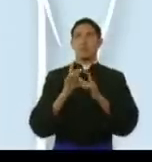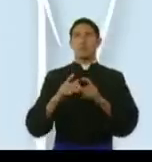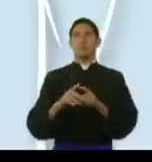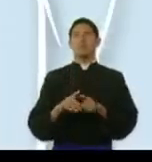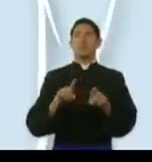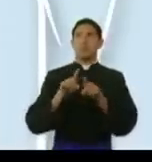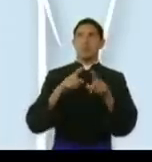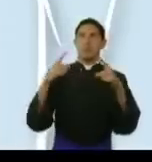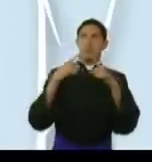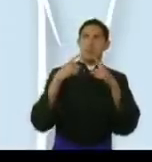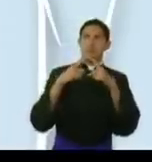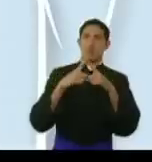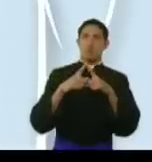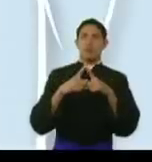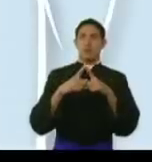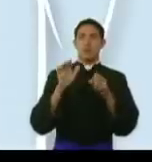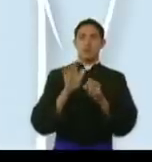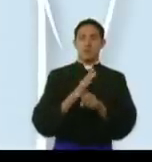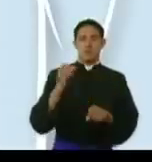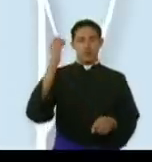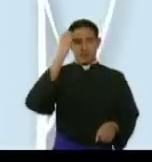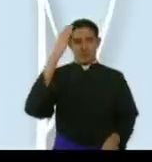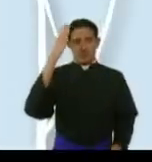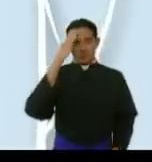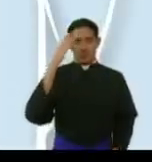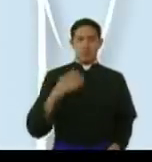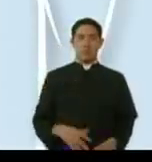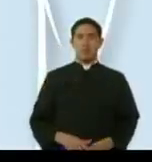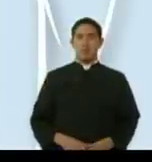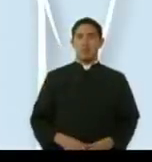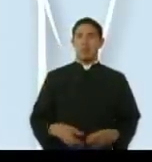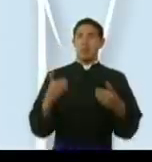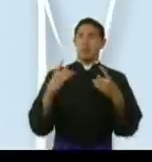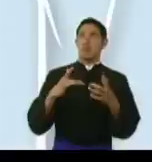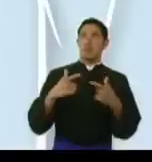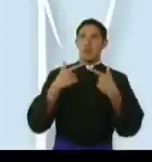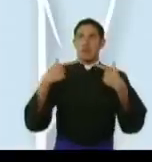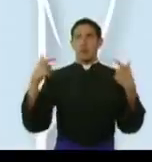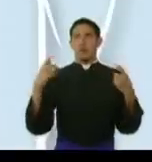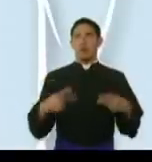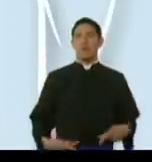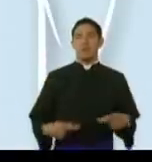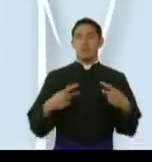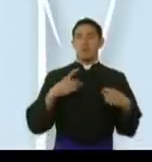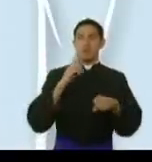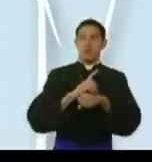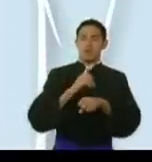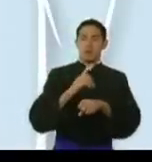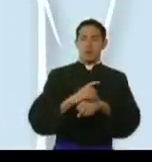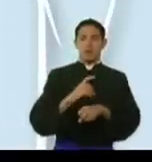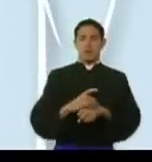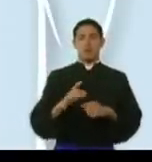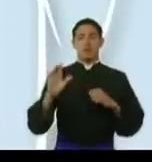de Jesucristo y miembros de la iglesia a través del sacramento del bautismo. Danos la gracia de poder vivir plenamente nuestro